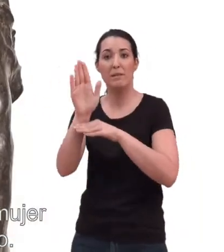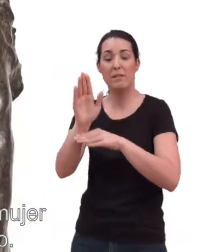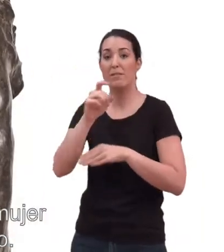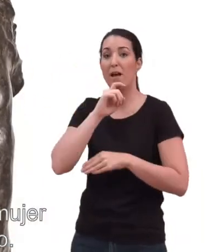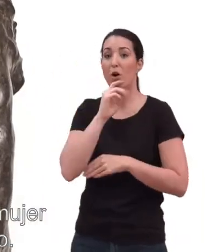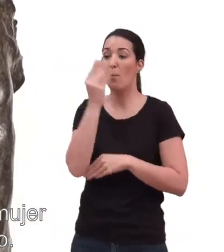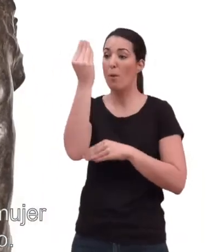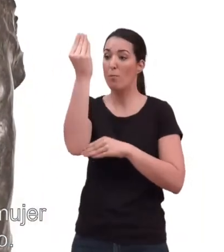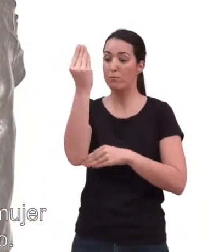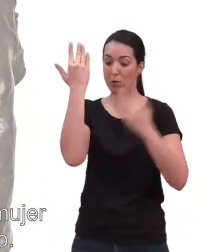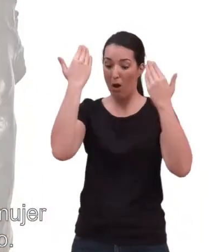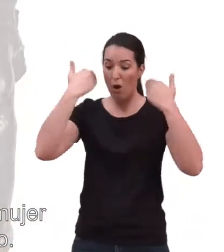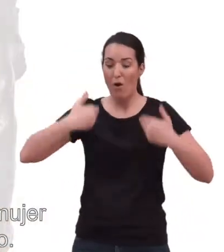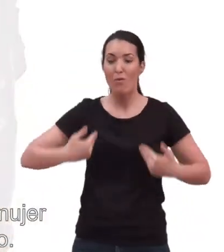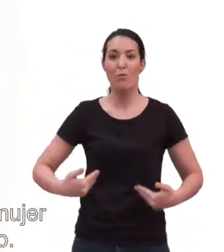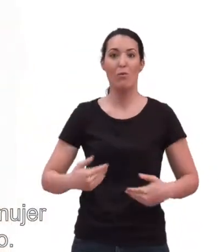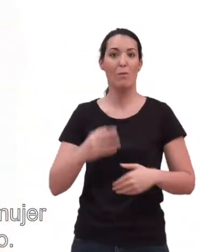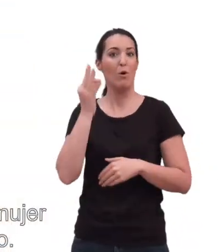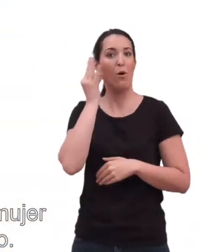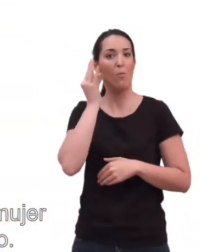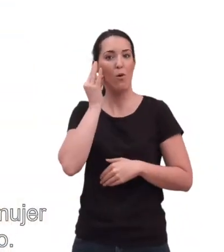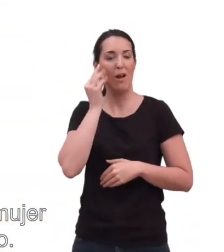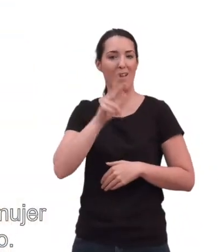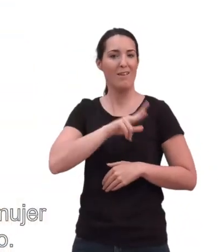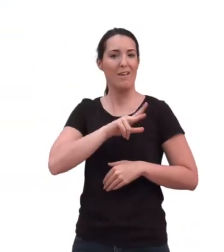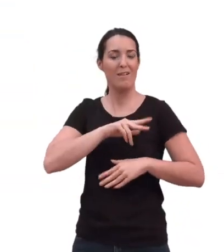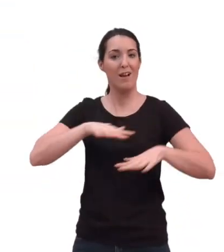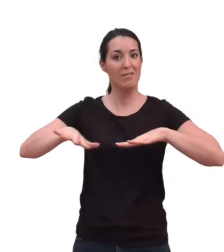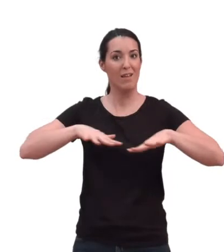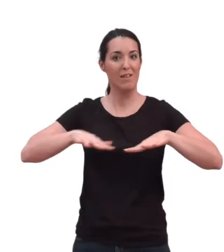de la mujer y en su elegante dinamismo.